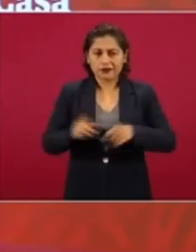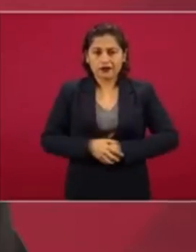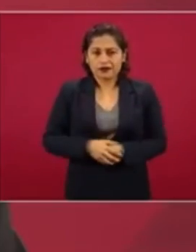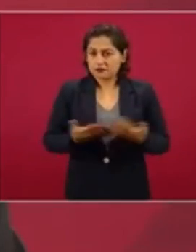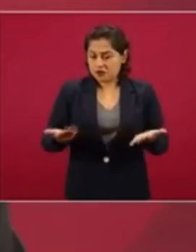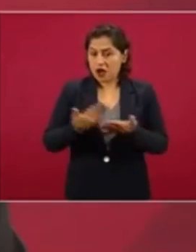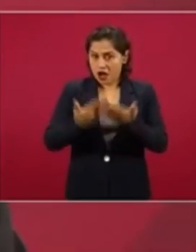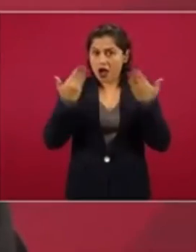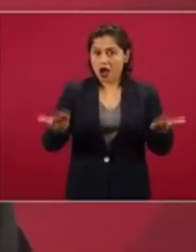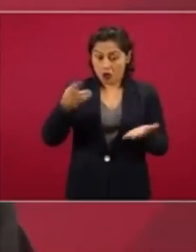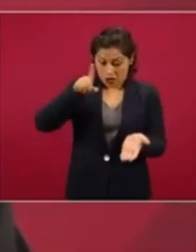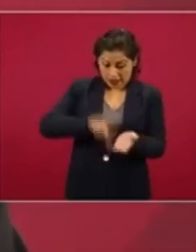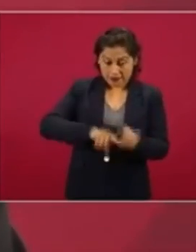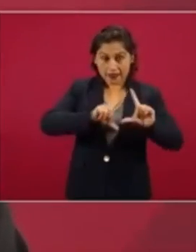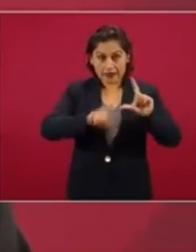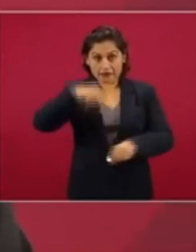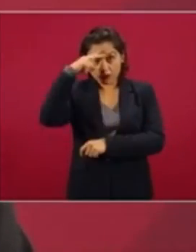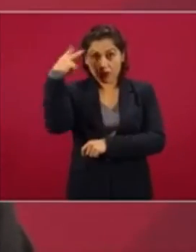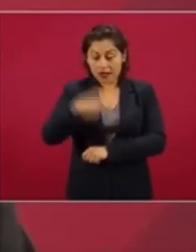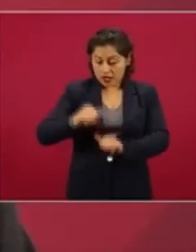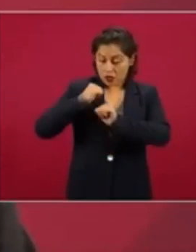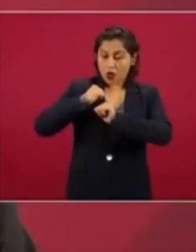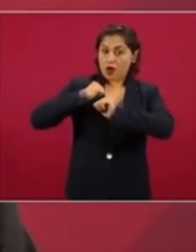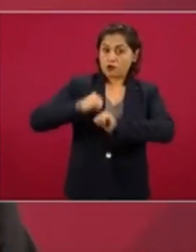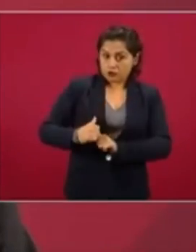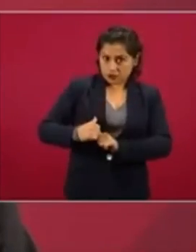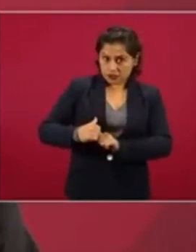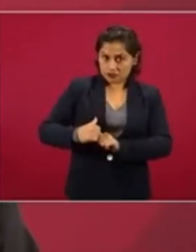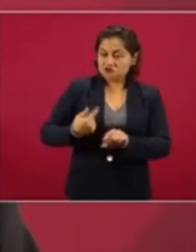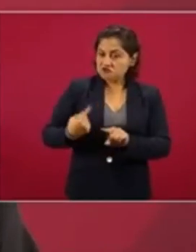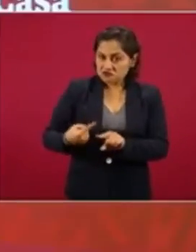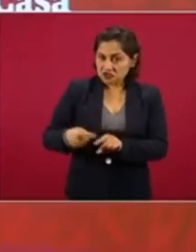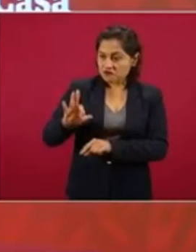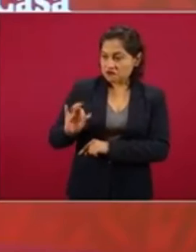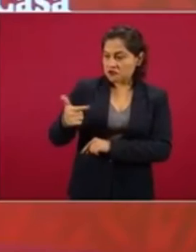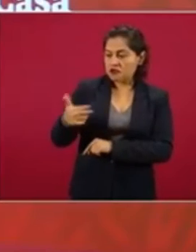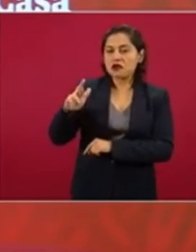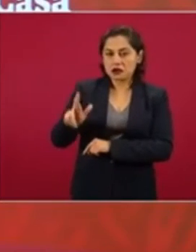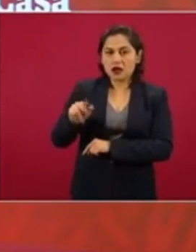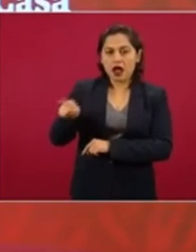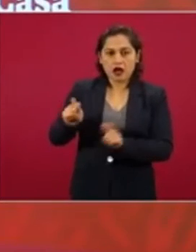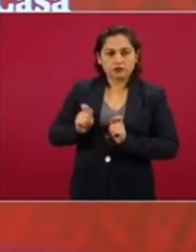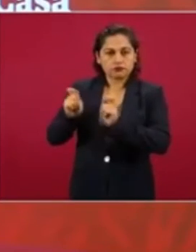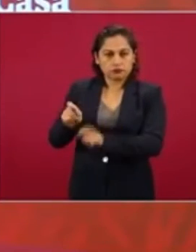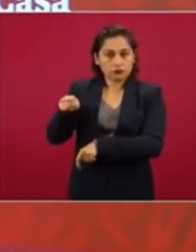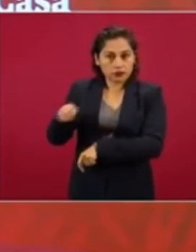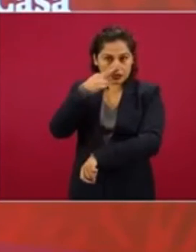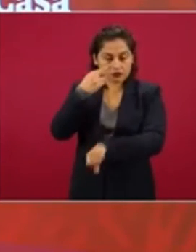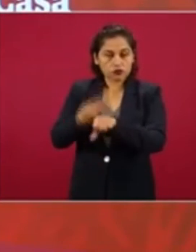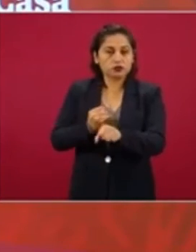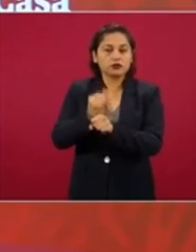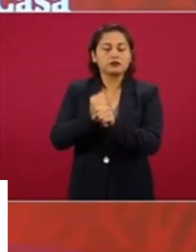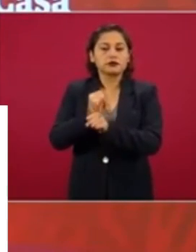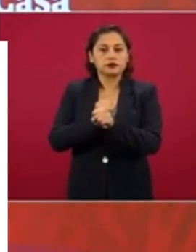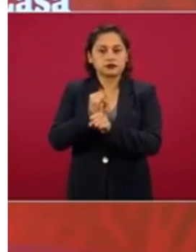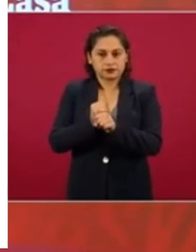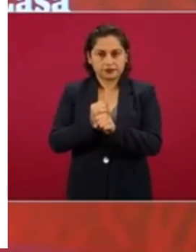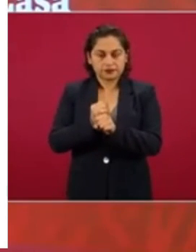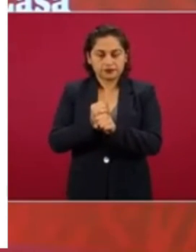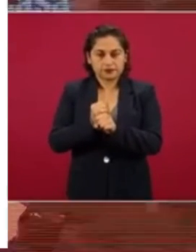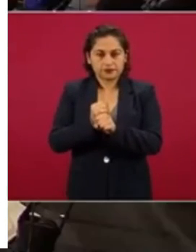Las autoridades en México, en este caso la Fiscalía en México, va a hacerse cargo de la investigación y